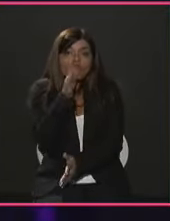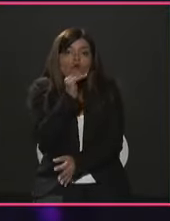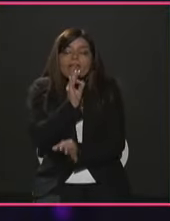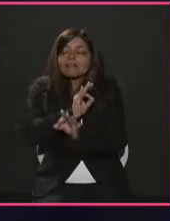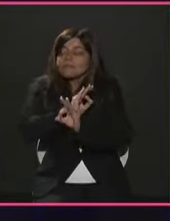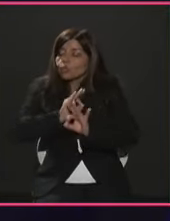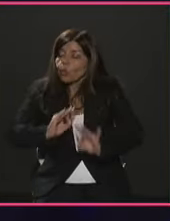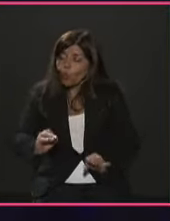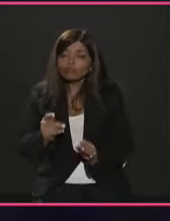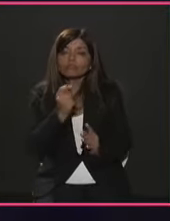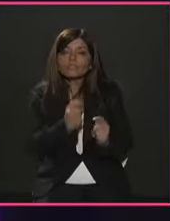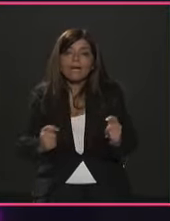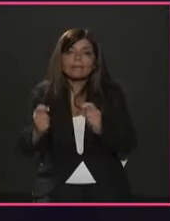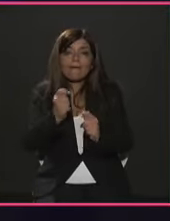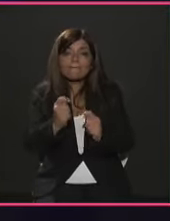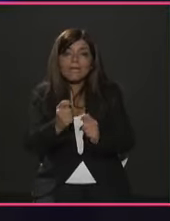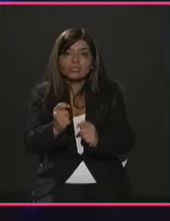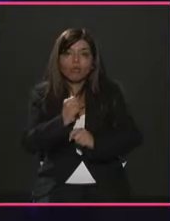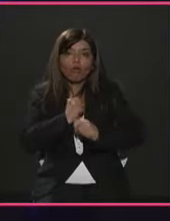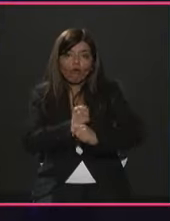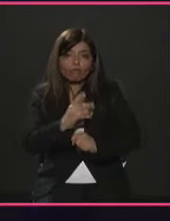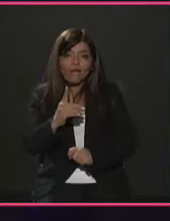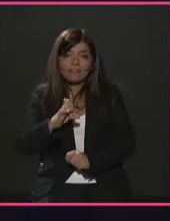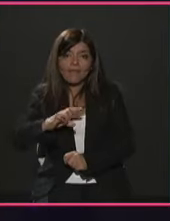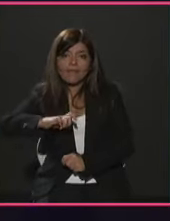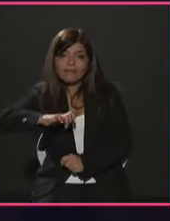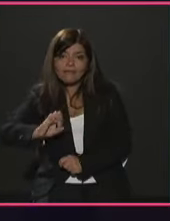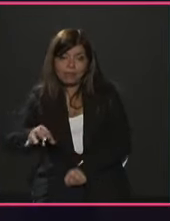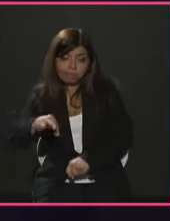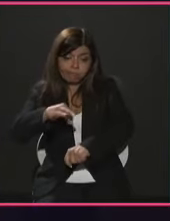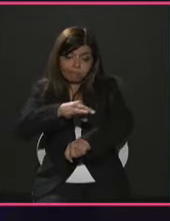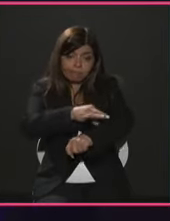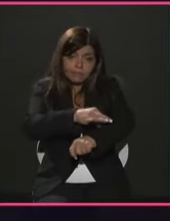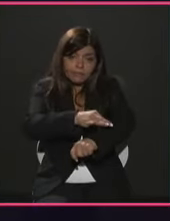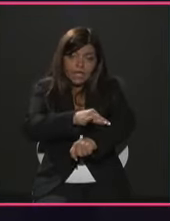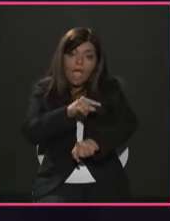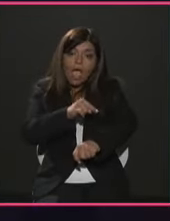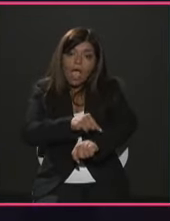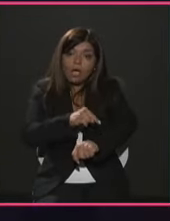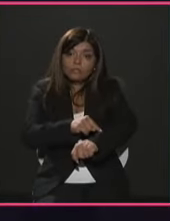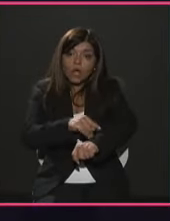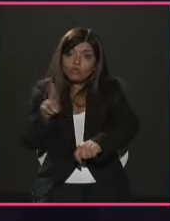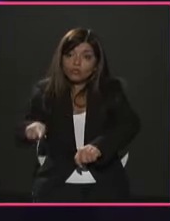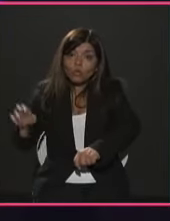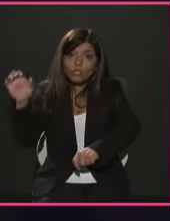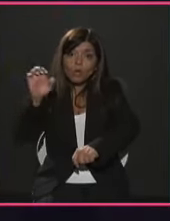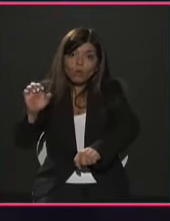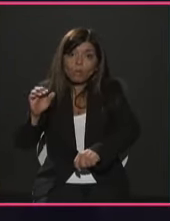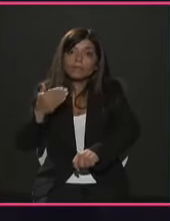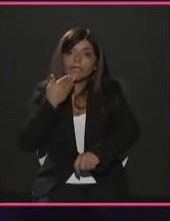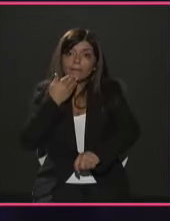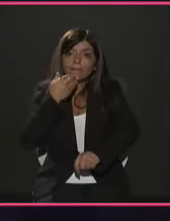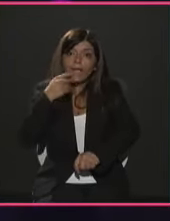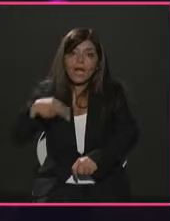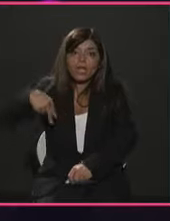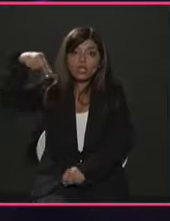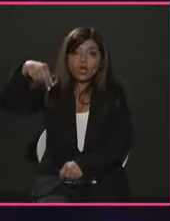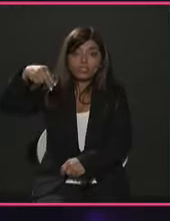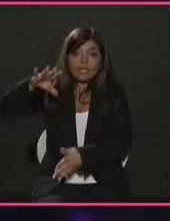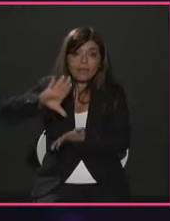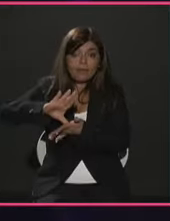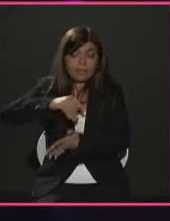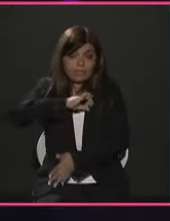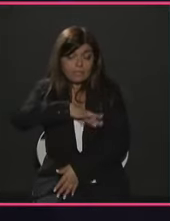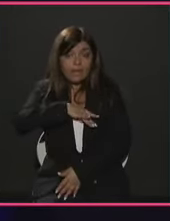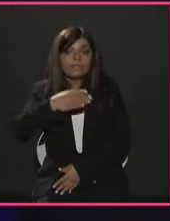ningún tratamiento contra el dengue y este mosquito no solo ha llegado al sur de Europa pero está llegando al norte de nuestro país